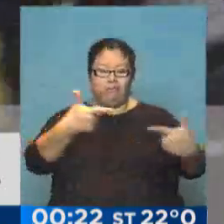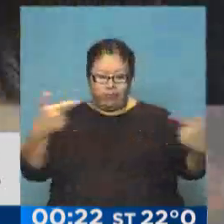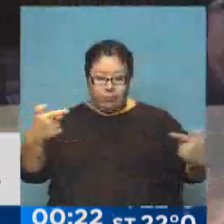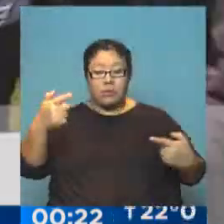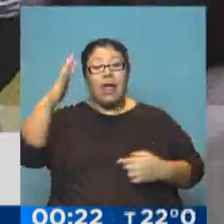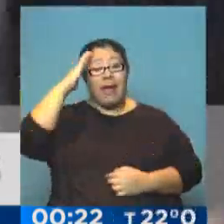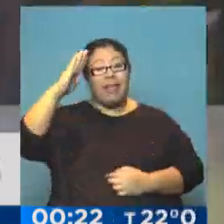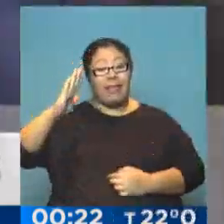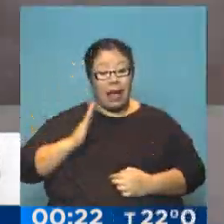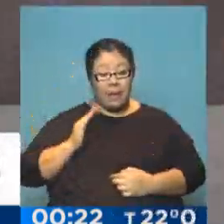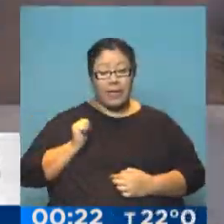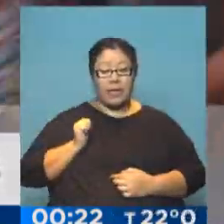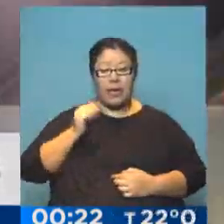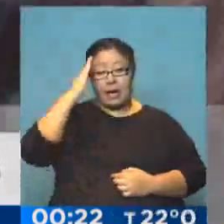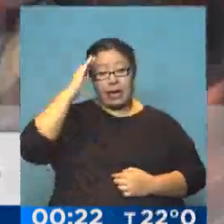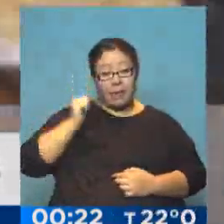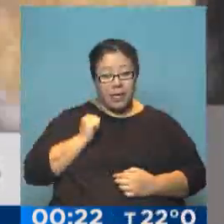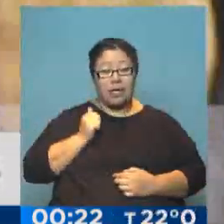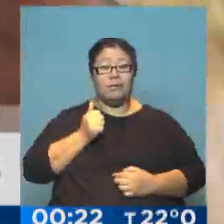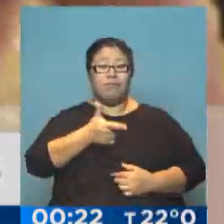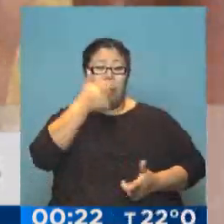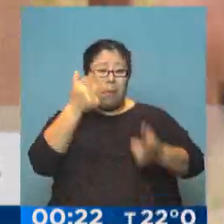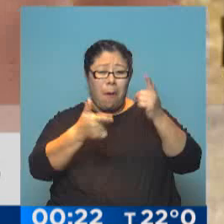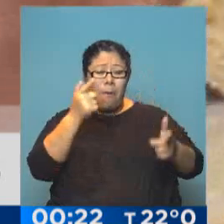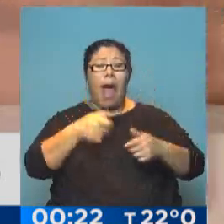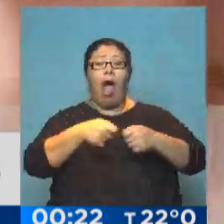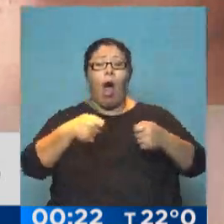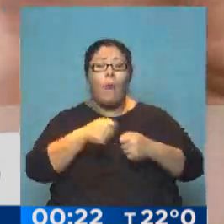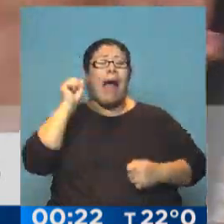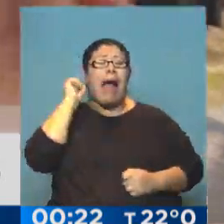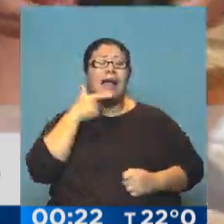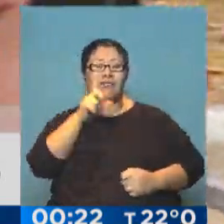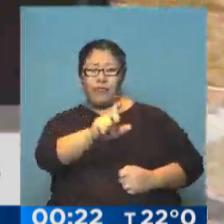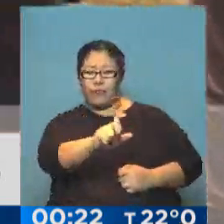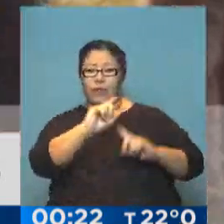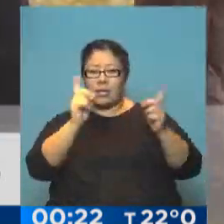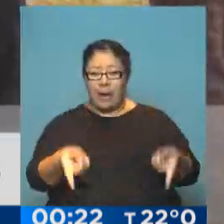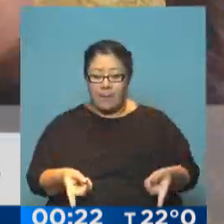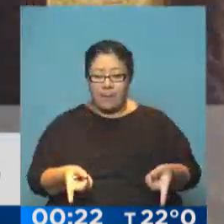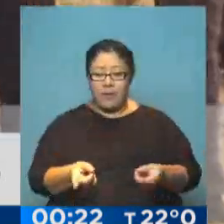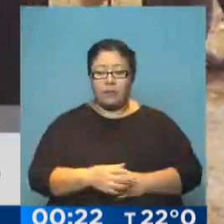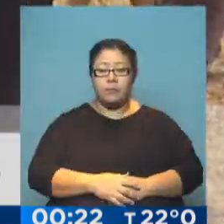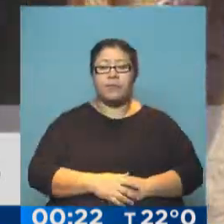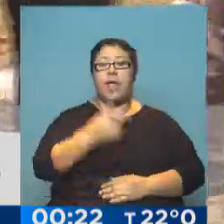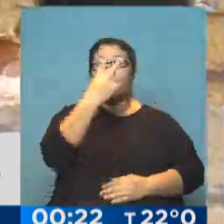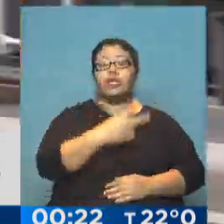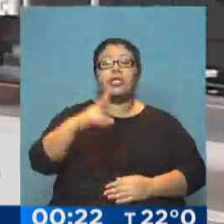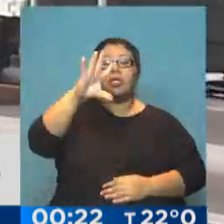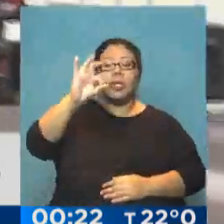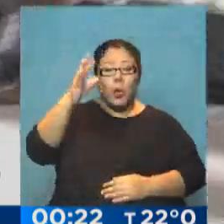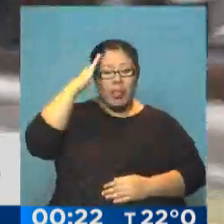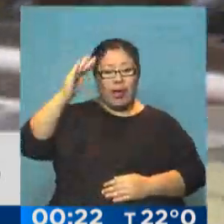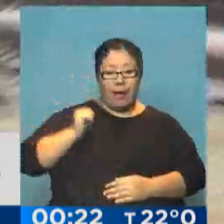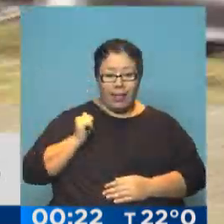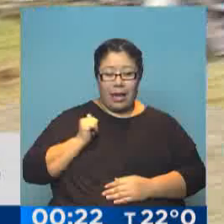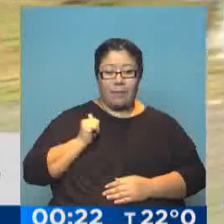gendarmería reprimió a los manifestantes con balas de goma y gases. Unos 250 efectivos pertrechados y